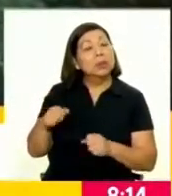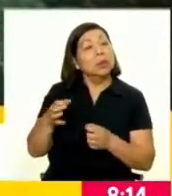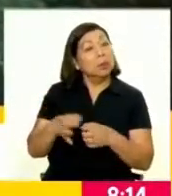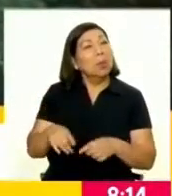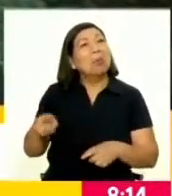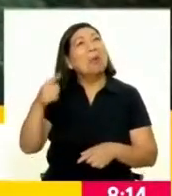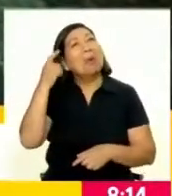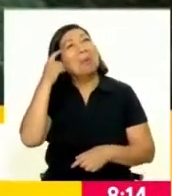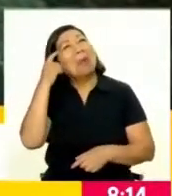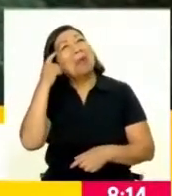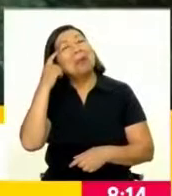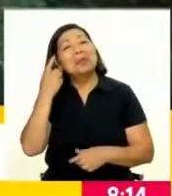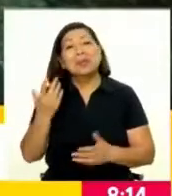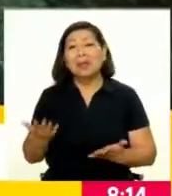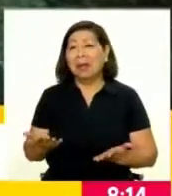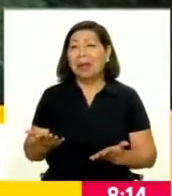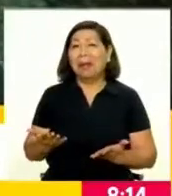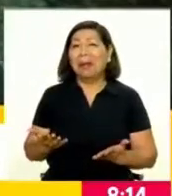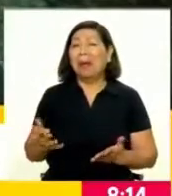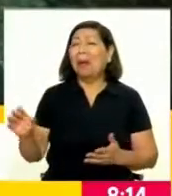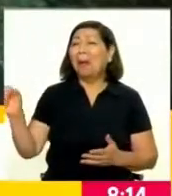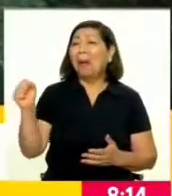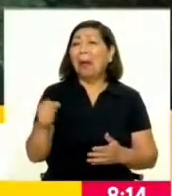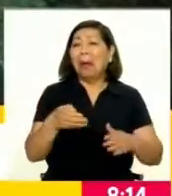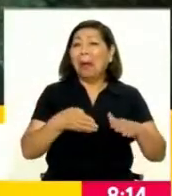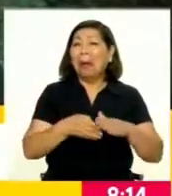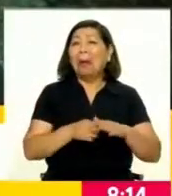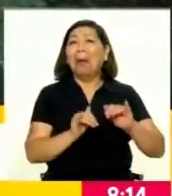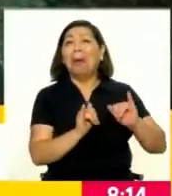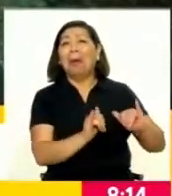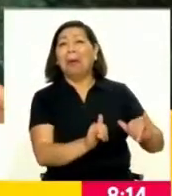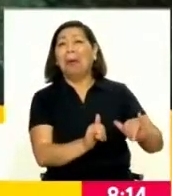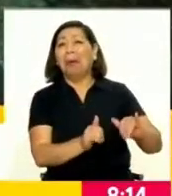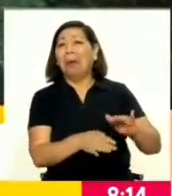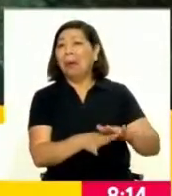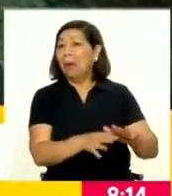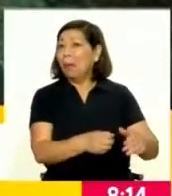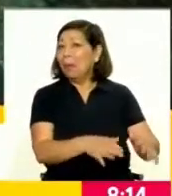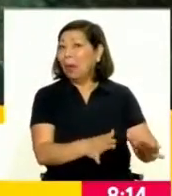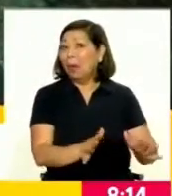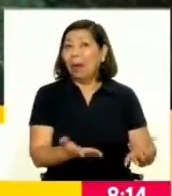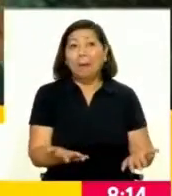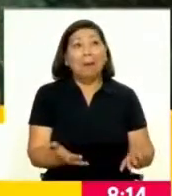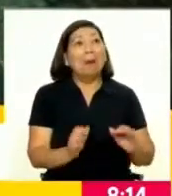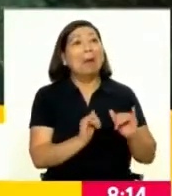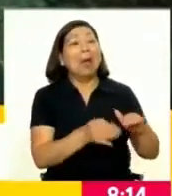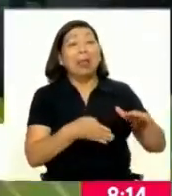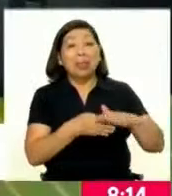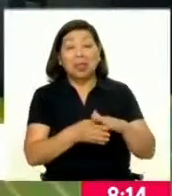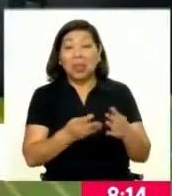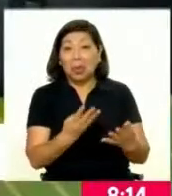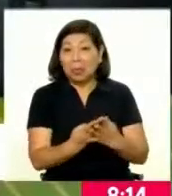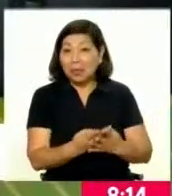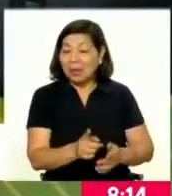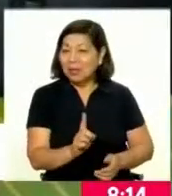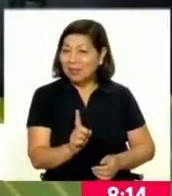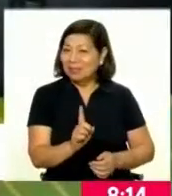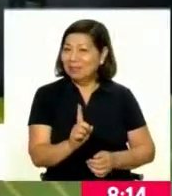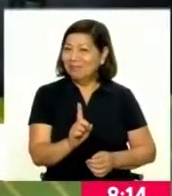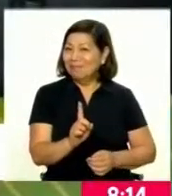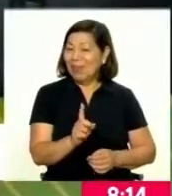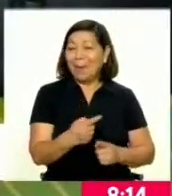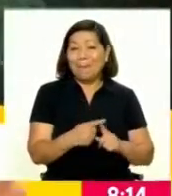pueden pensar que se les detiene y se les deja olvidados quizás por varios días en